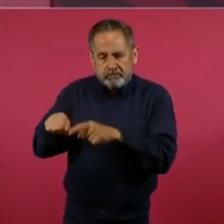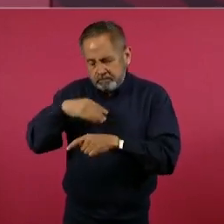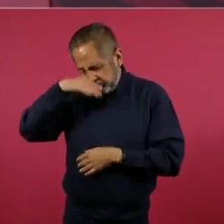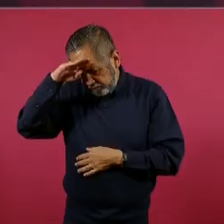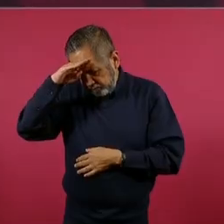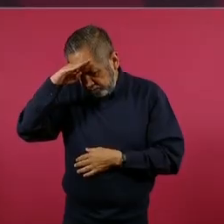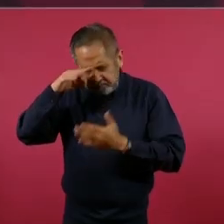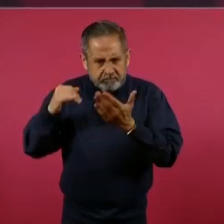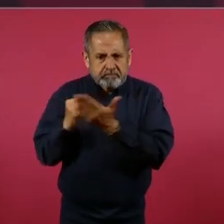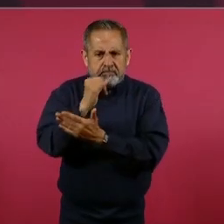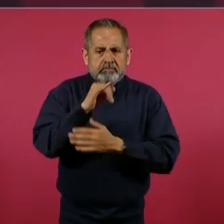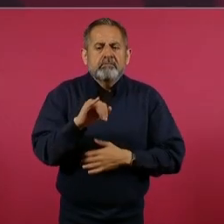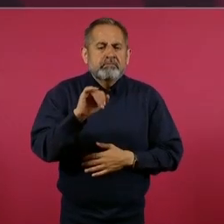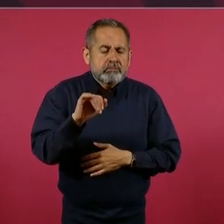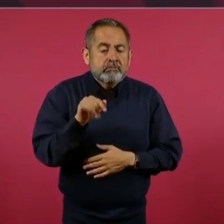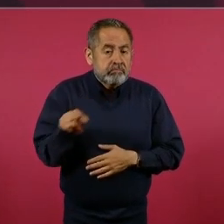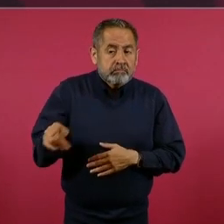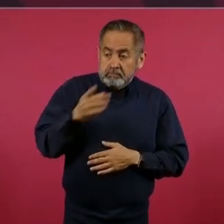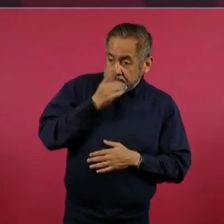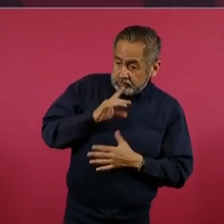decidió que